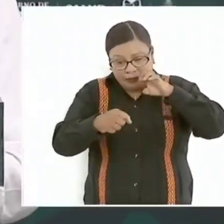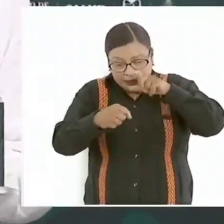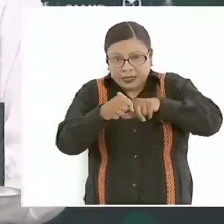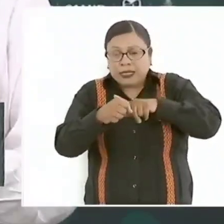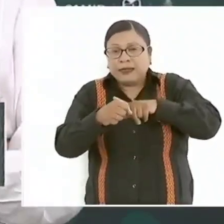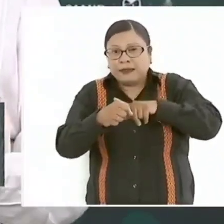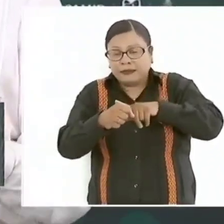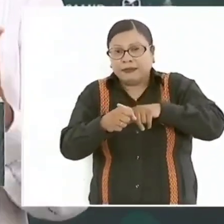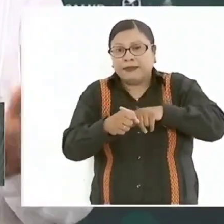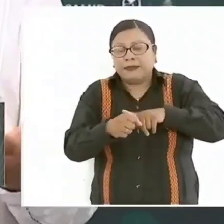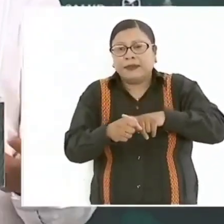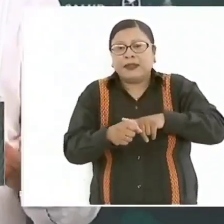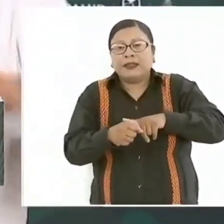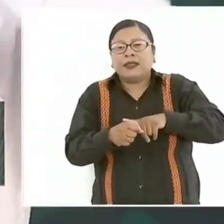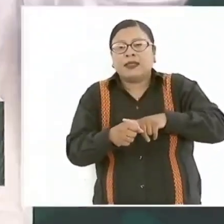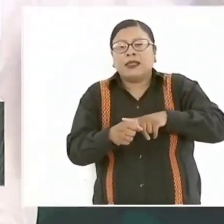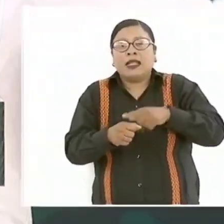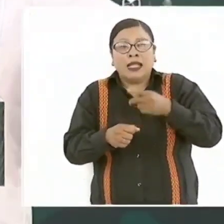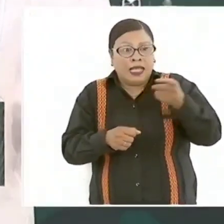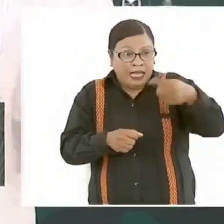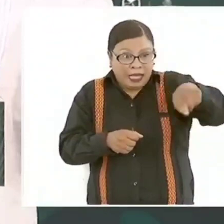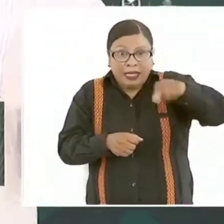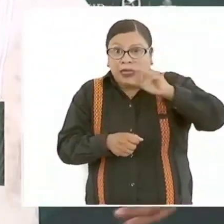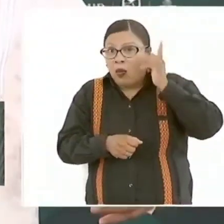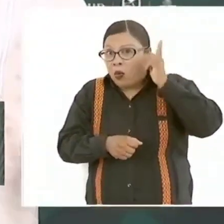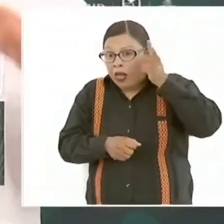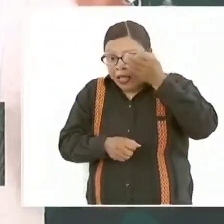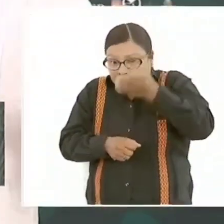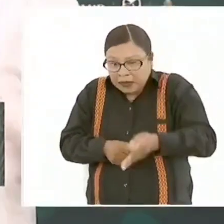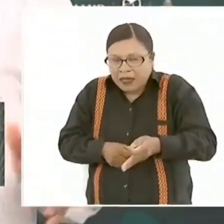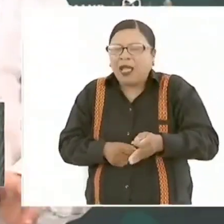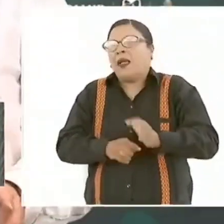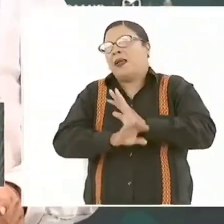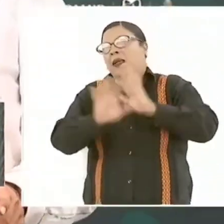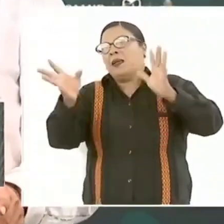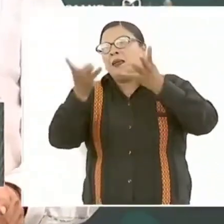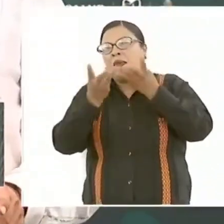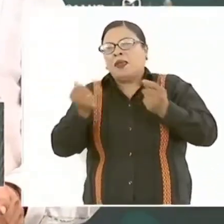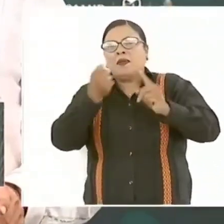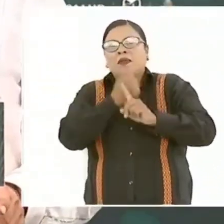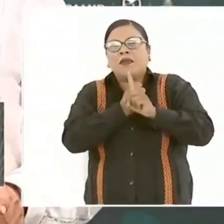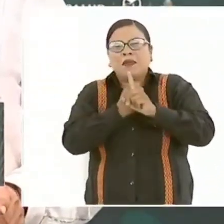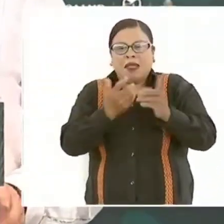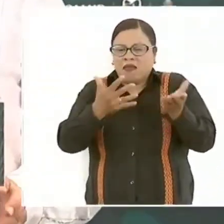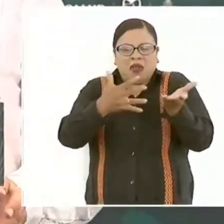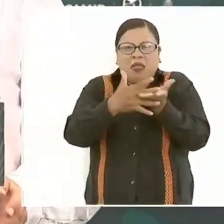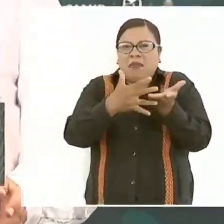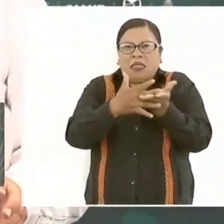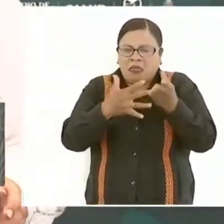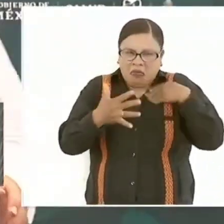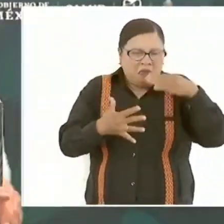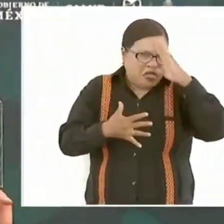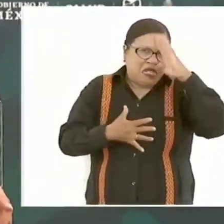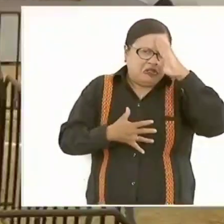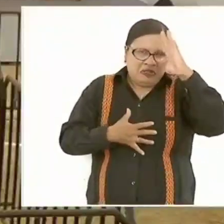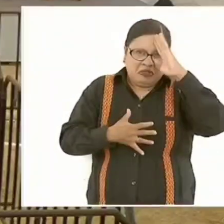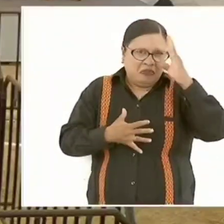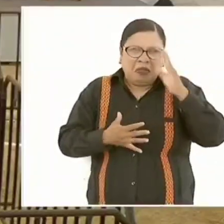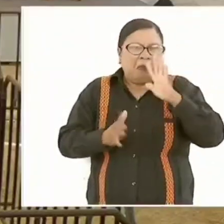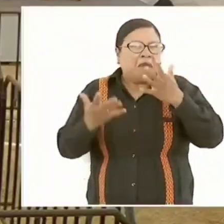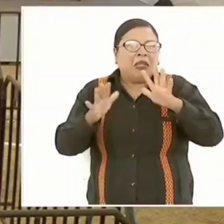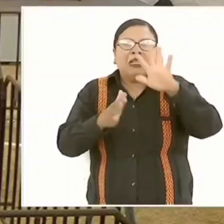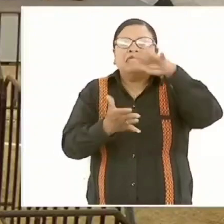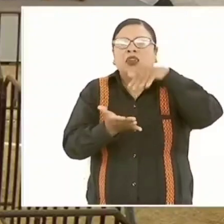aceptaran esta propuesta, resolvemos el problema. Es más, hasta con la mitad, creo yo. Con